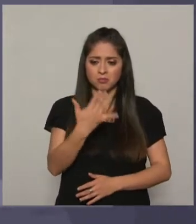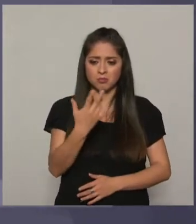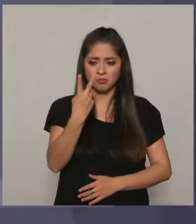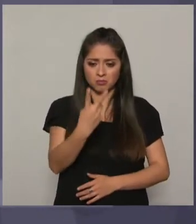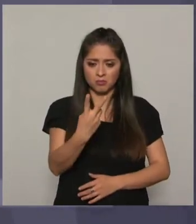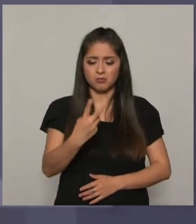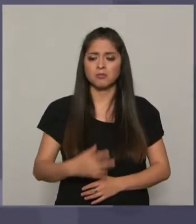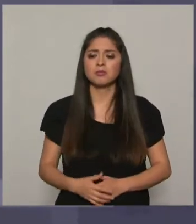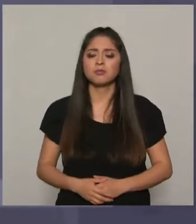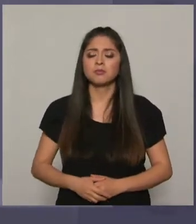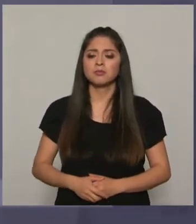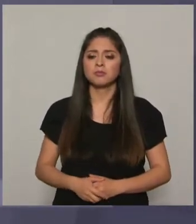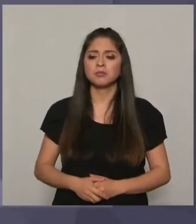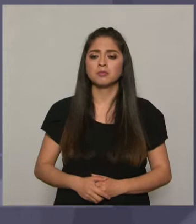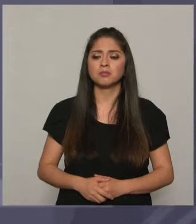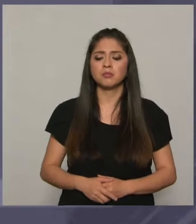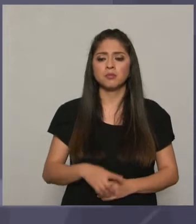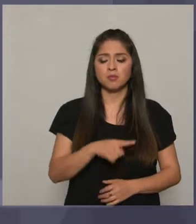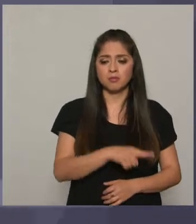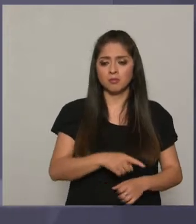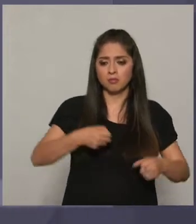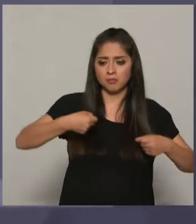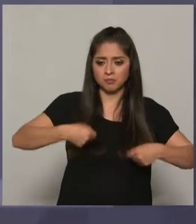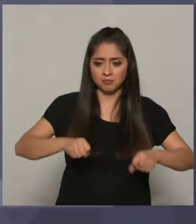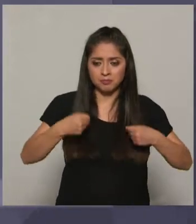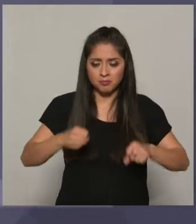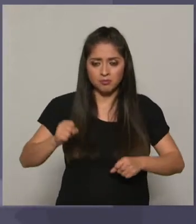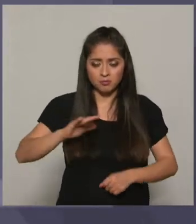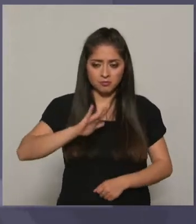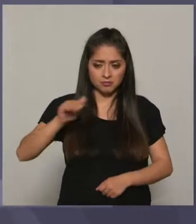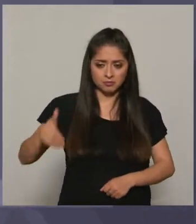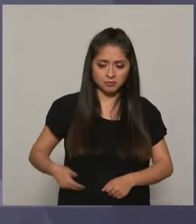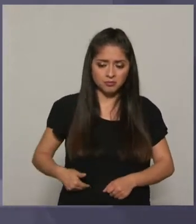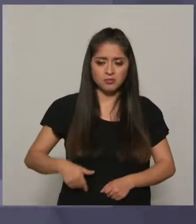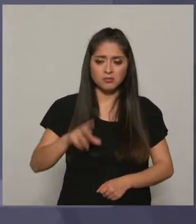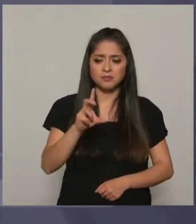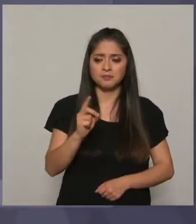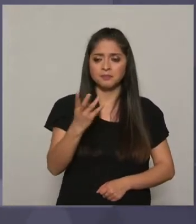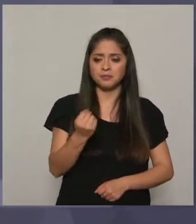173,252. Mire usted, motociclistas accidentados,